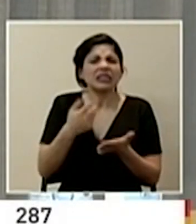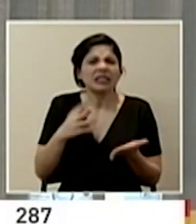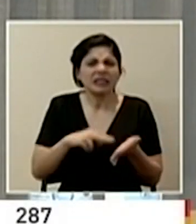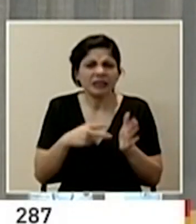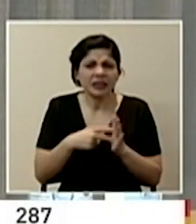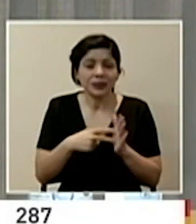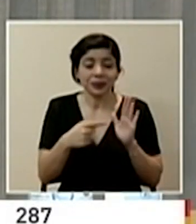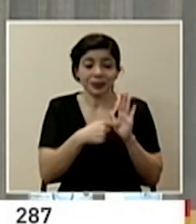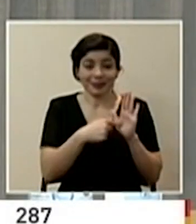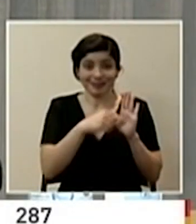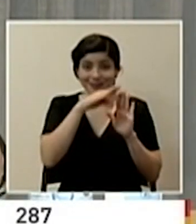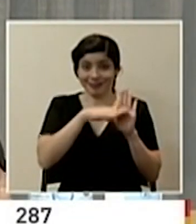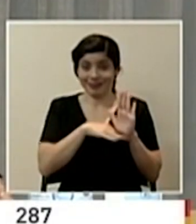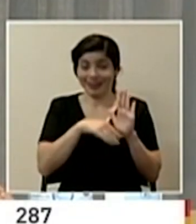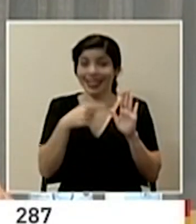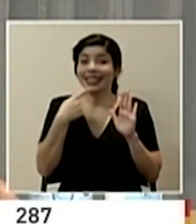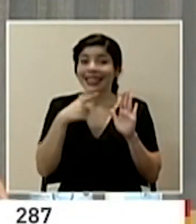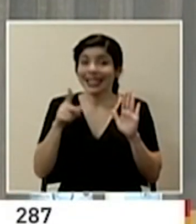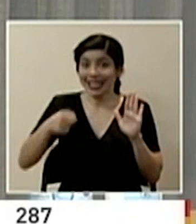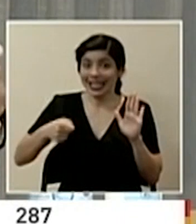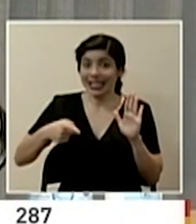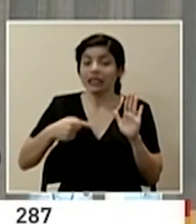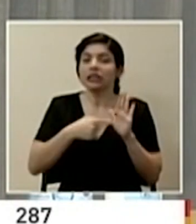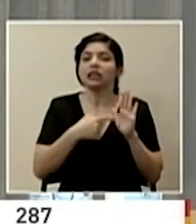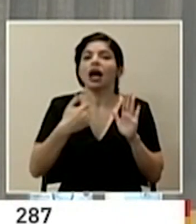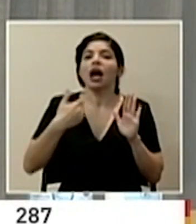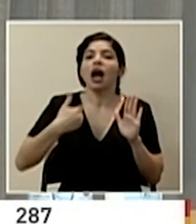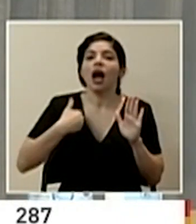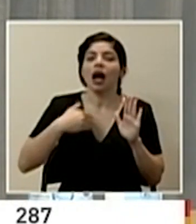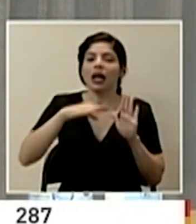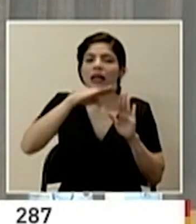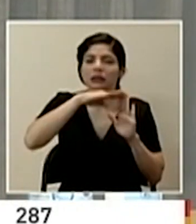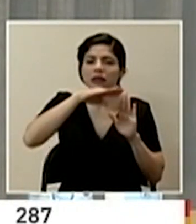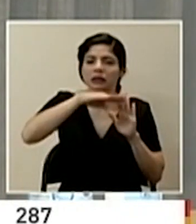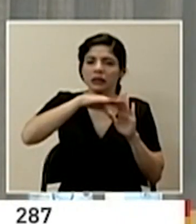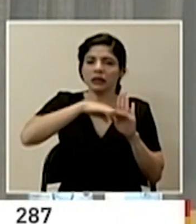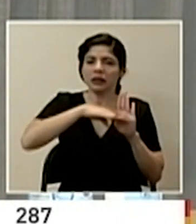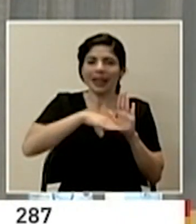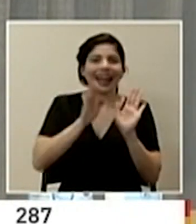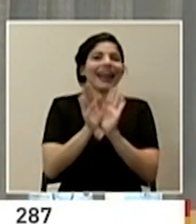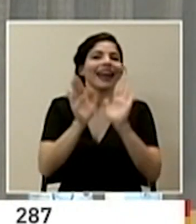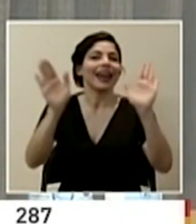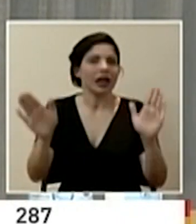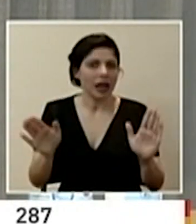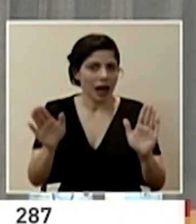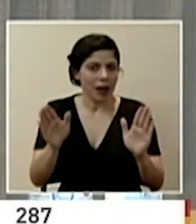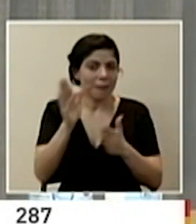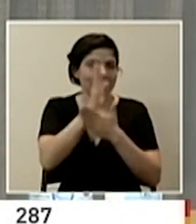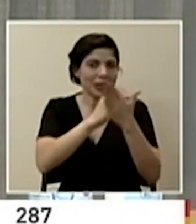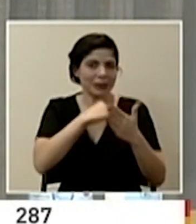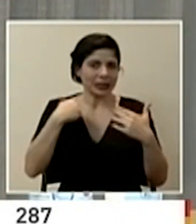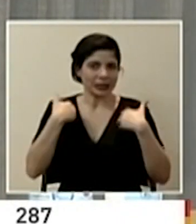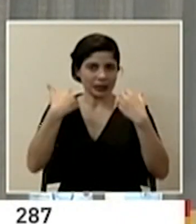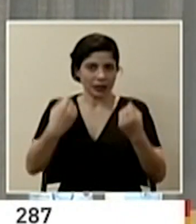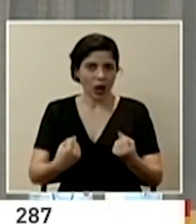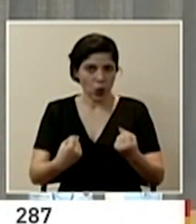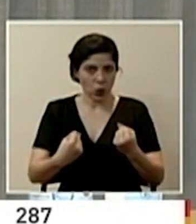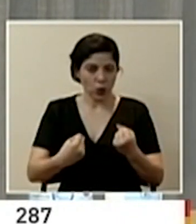esta directriz se plantean los lineamientos generales del Ministerio de